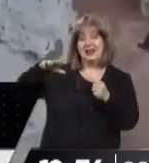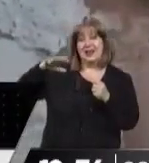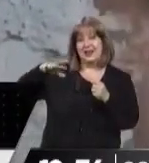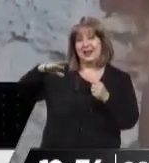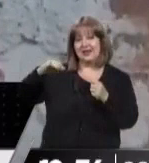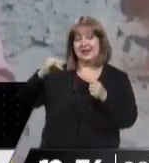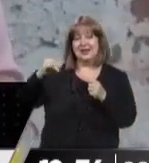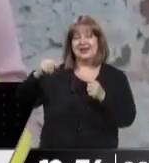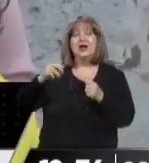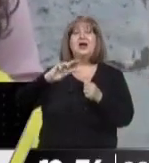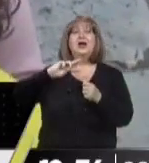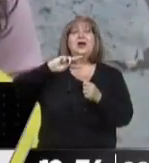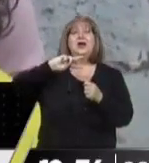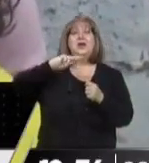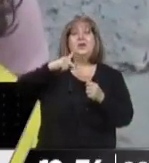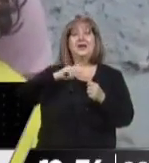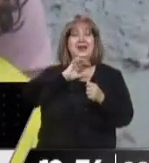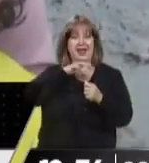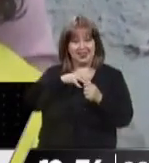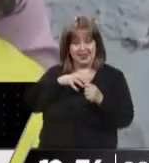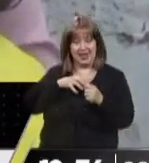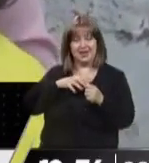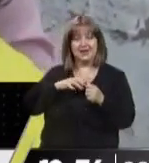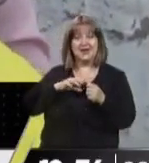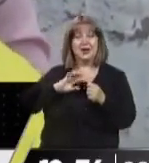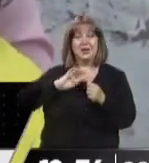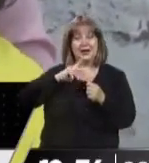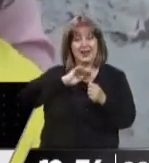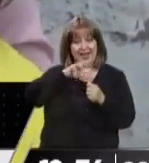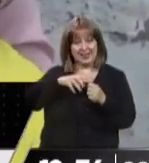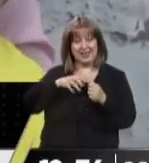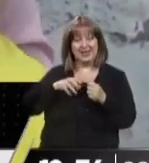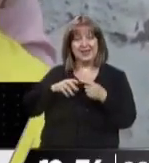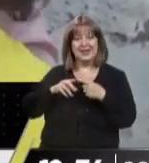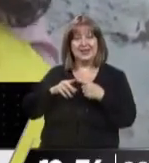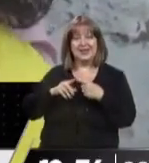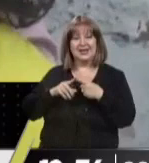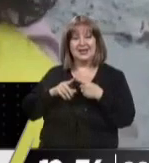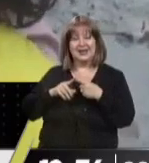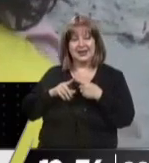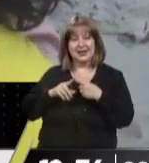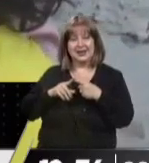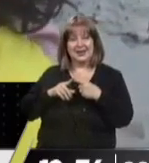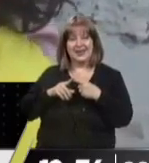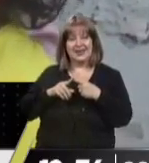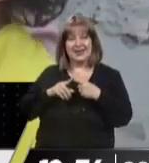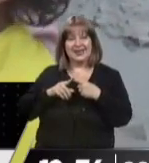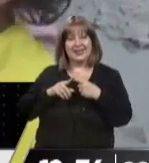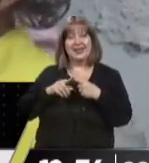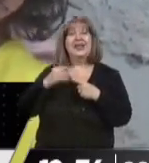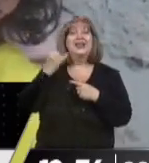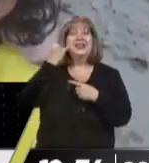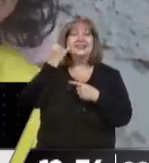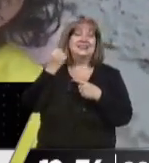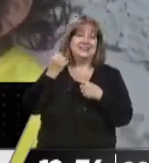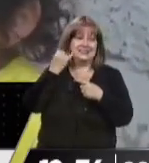llama Juliana y es la bisnieta. Este chico de acá que recién se estaba alimentando, ¿estaba rica la teta? ¿Tomaste bien? Y me